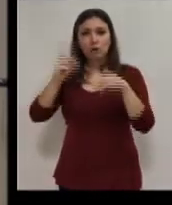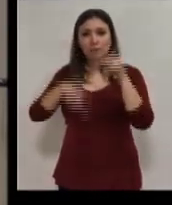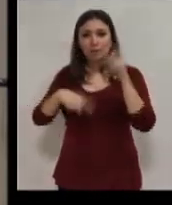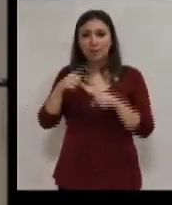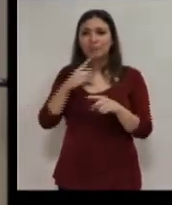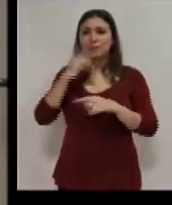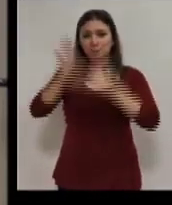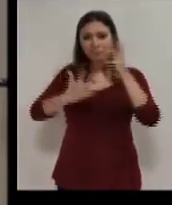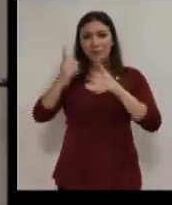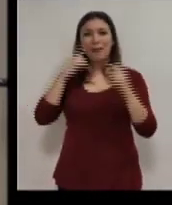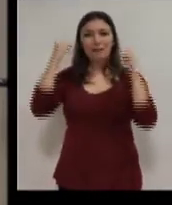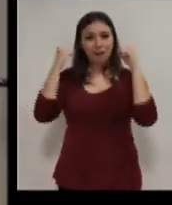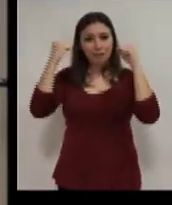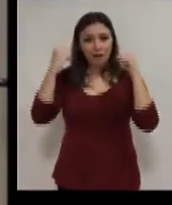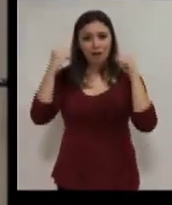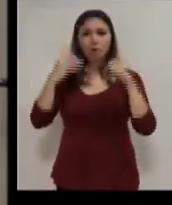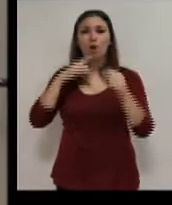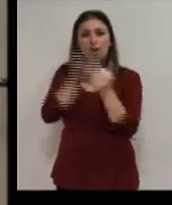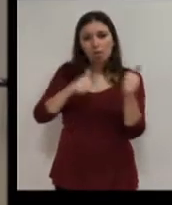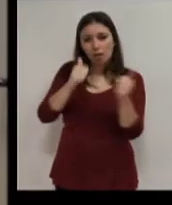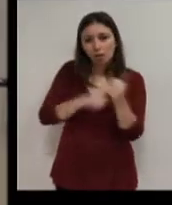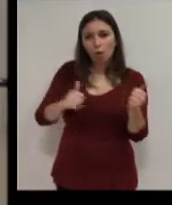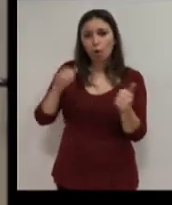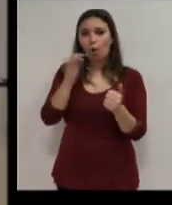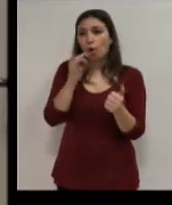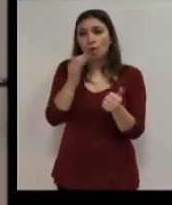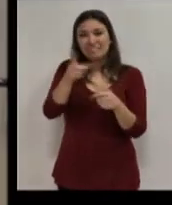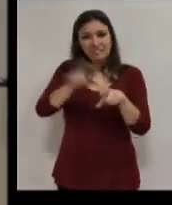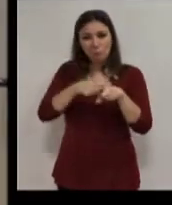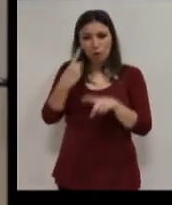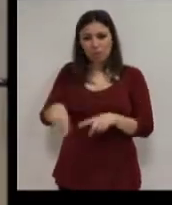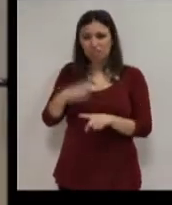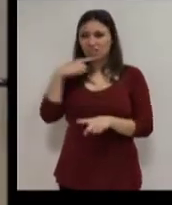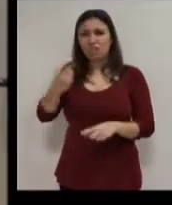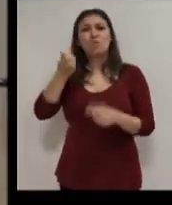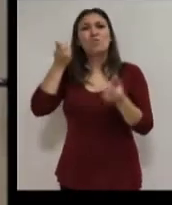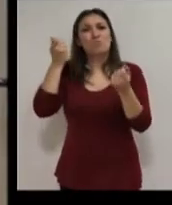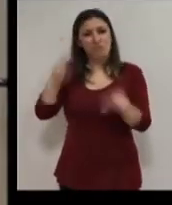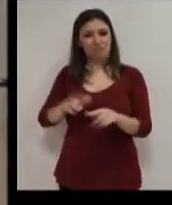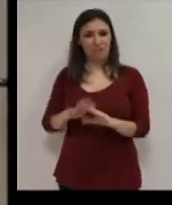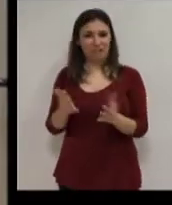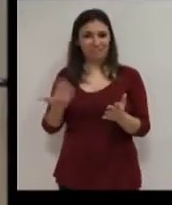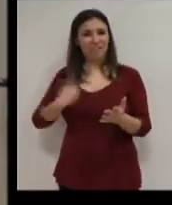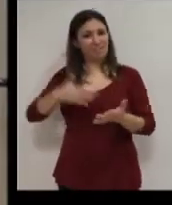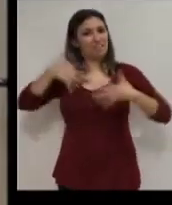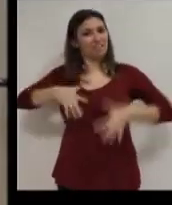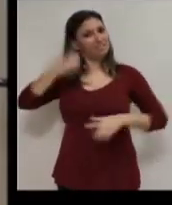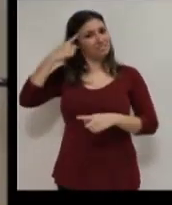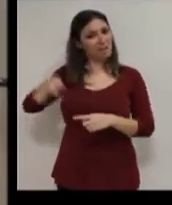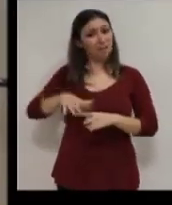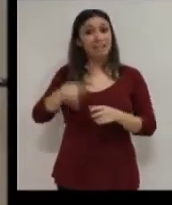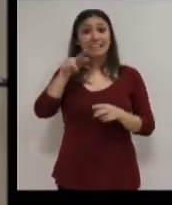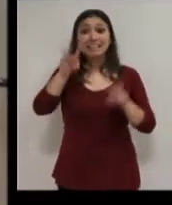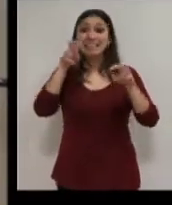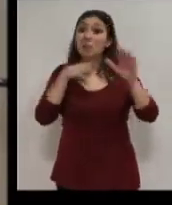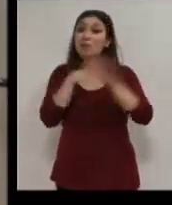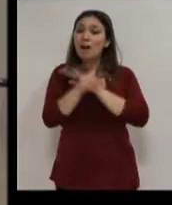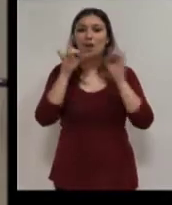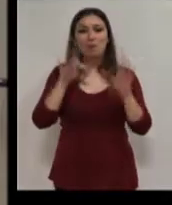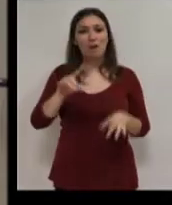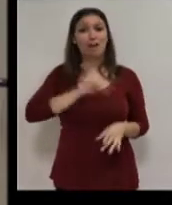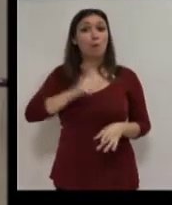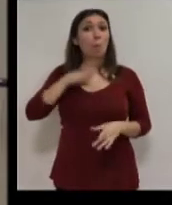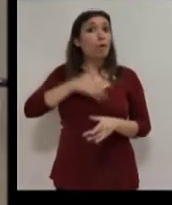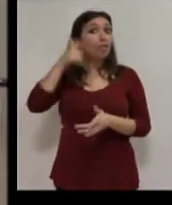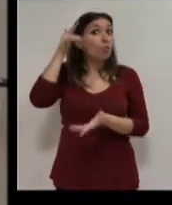de los coeficientes de seguridad de las cargas o el acero o ese tipo de cosas, ¿no? Pues yo creo que aquí también es obvio,